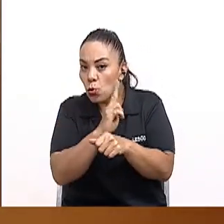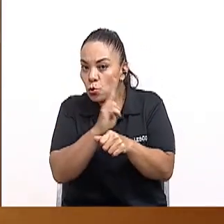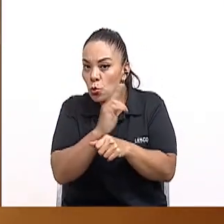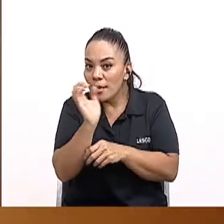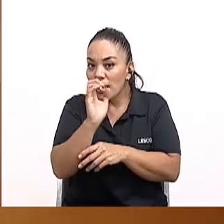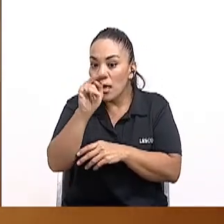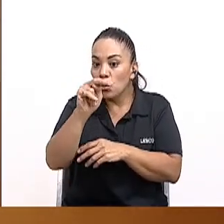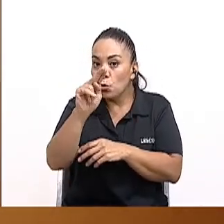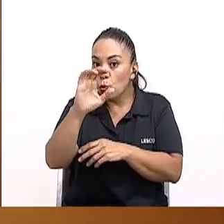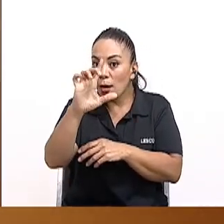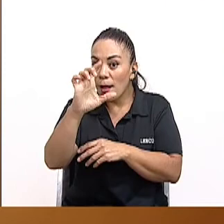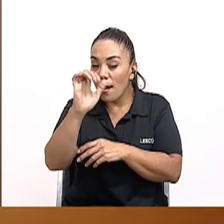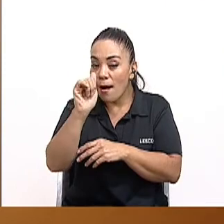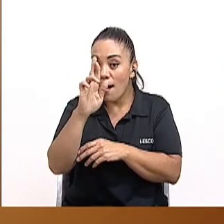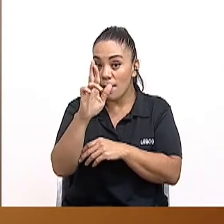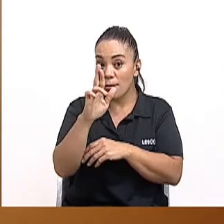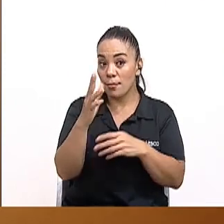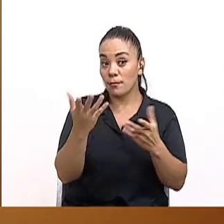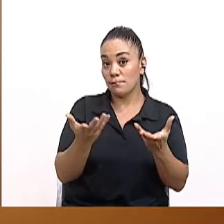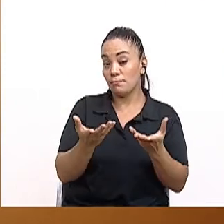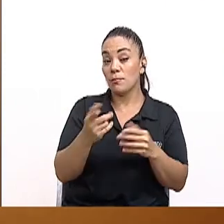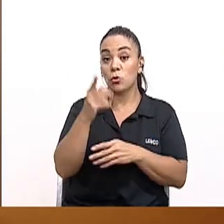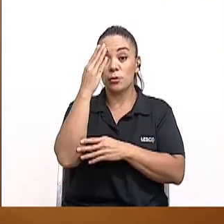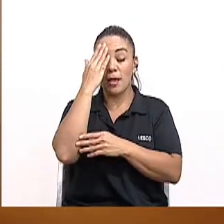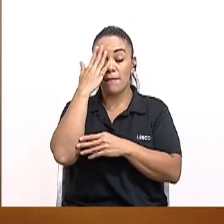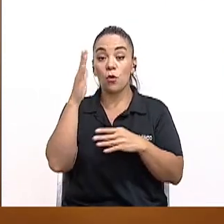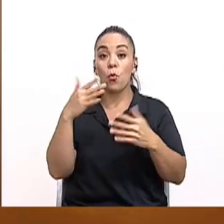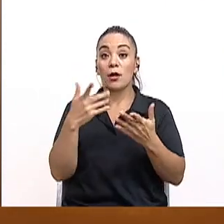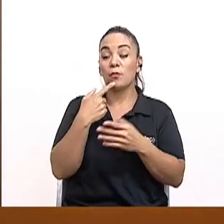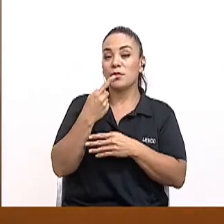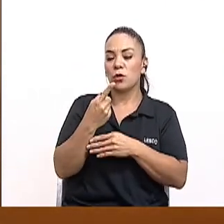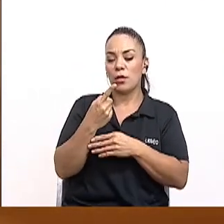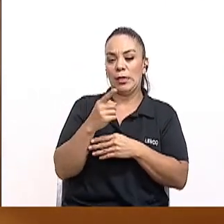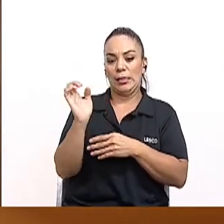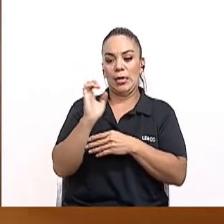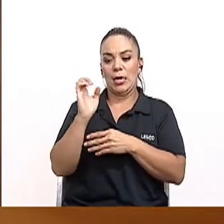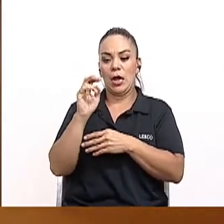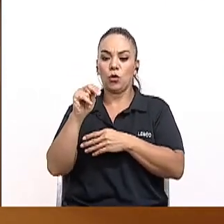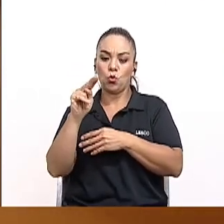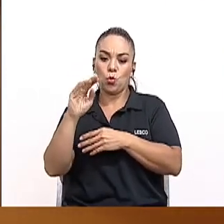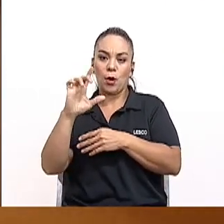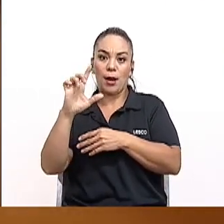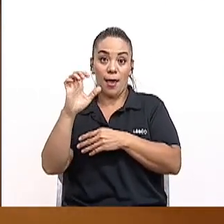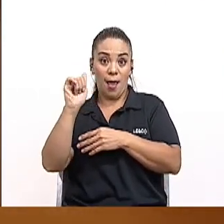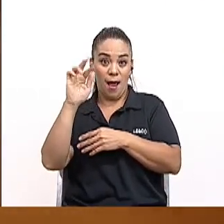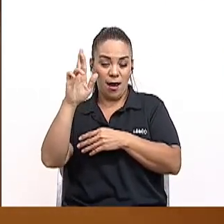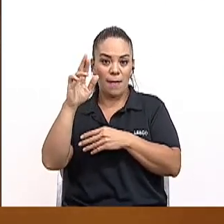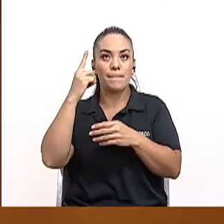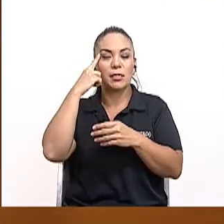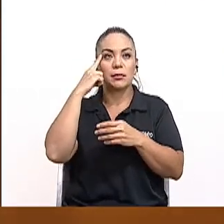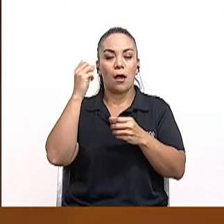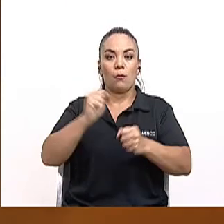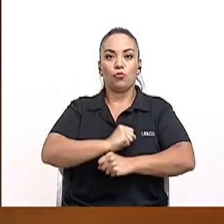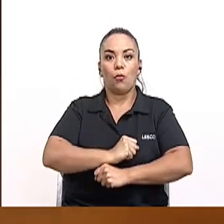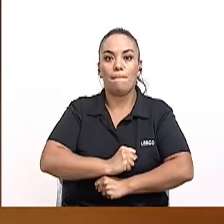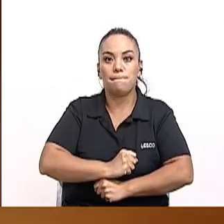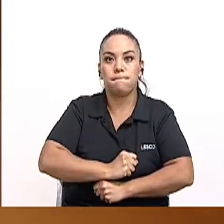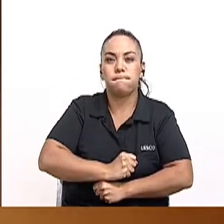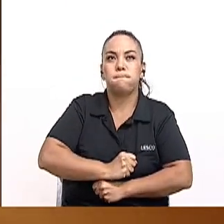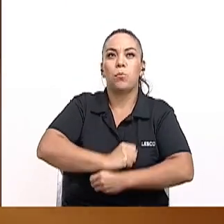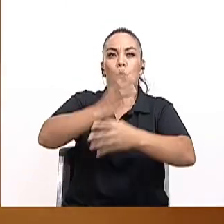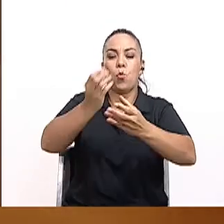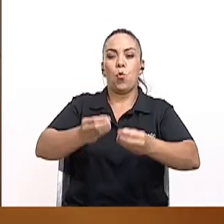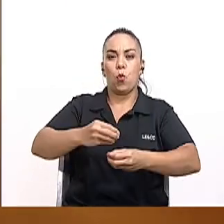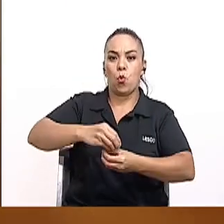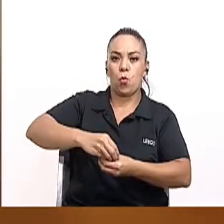energía nuclear en Costa Rica? Por lo general, cuando nos mencionan energía nuclear, pensamos en bombas atómicas, pero